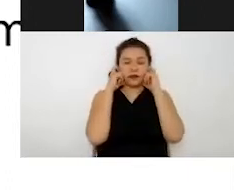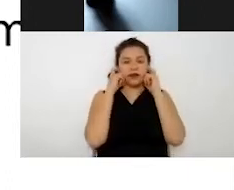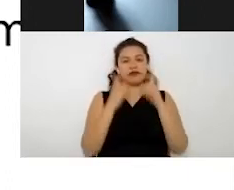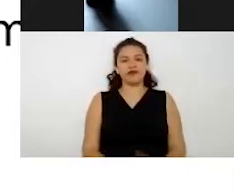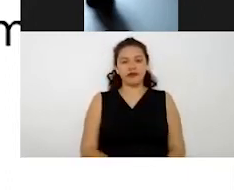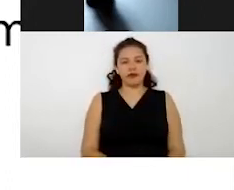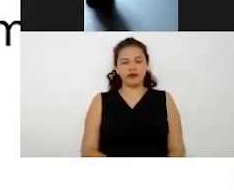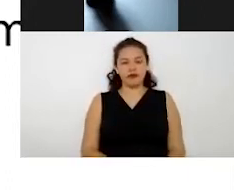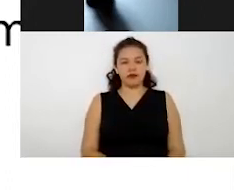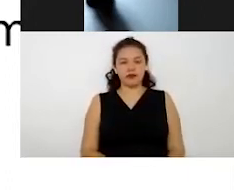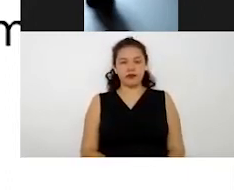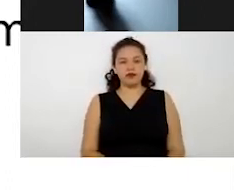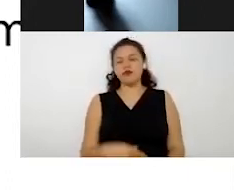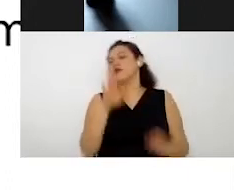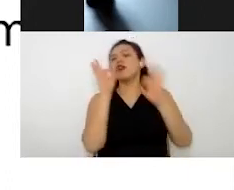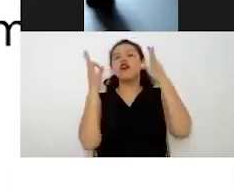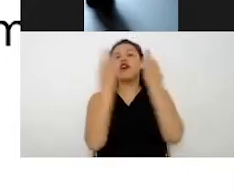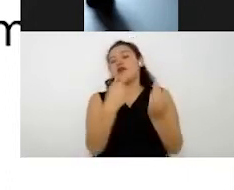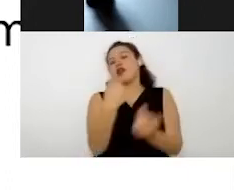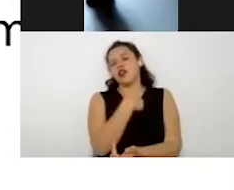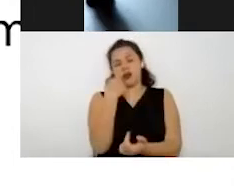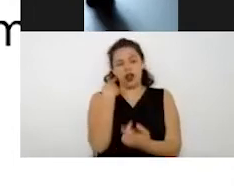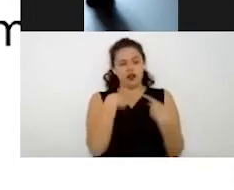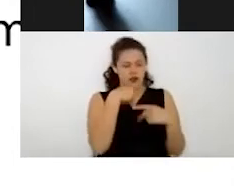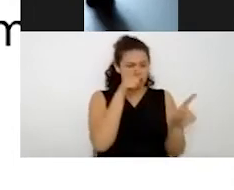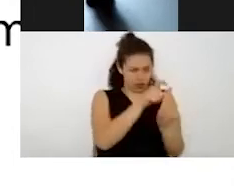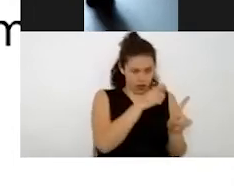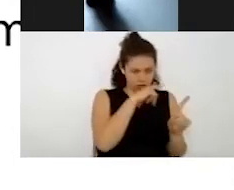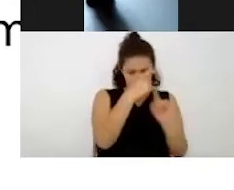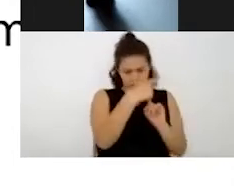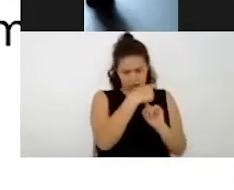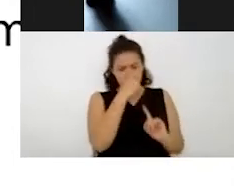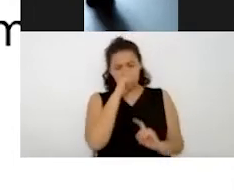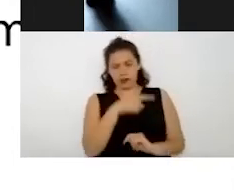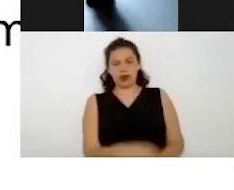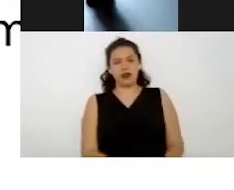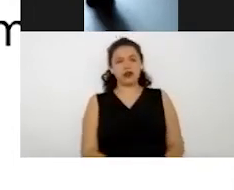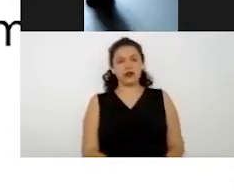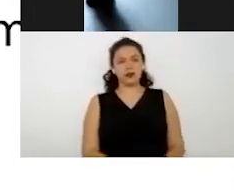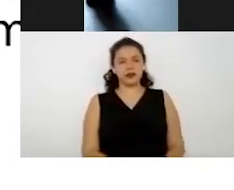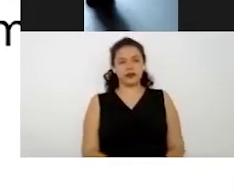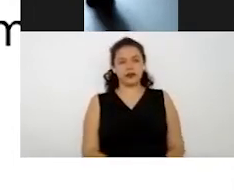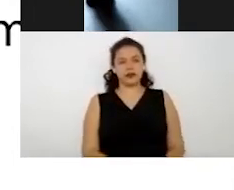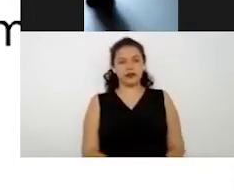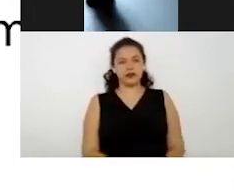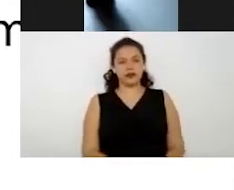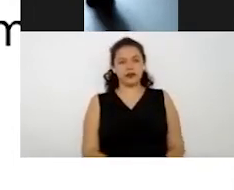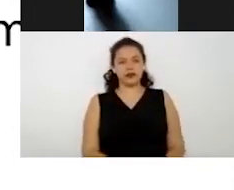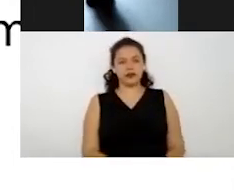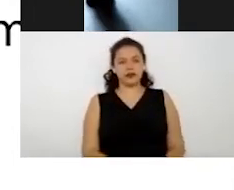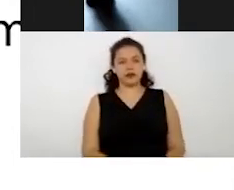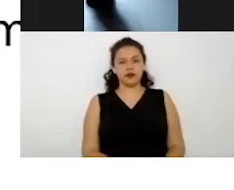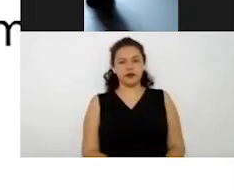es, ajá, pero de qué otra forma yo podía proteger tanto a la víctima como a mí. Hablándola de cualquier objeto